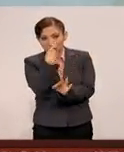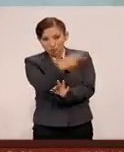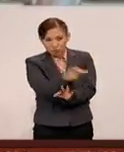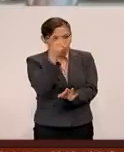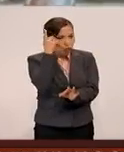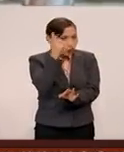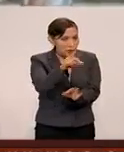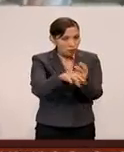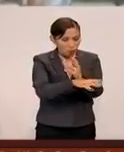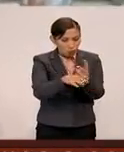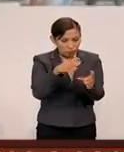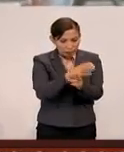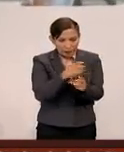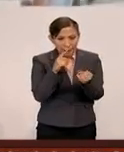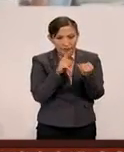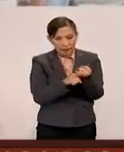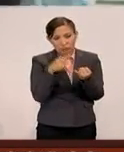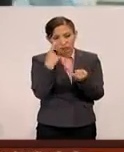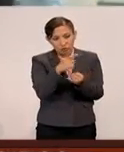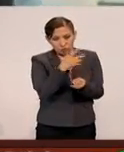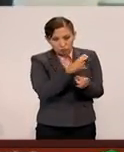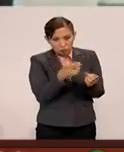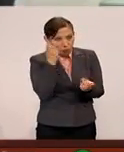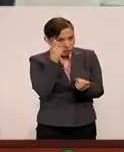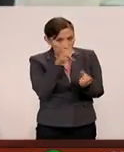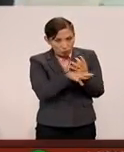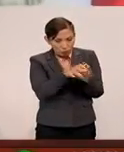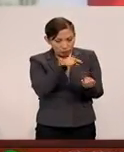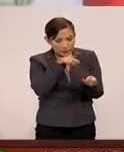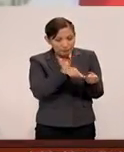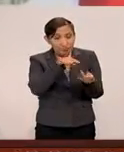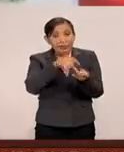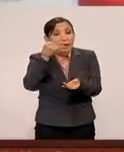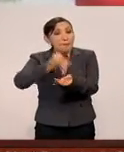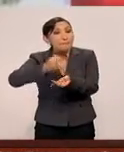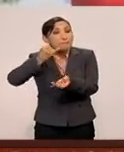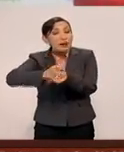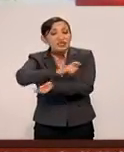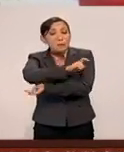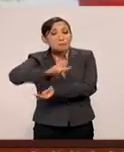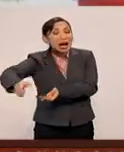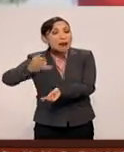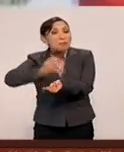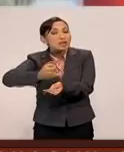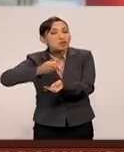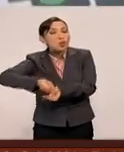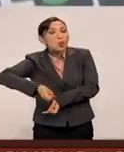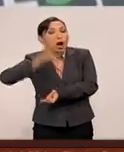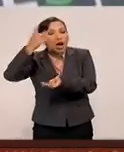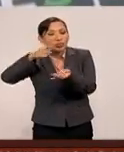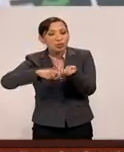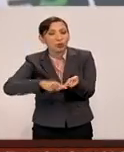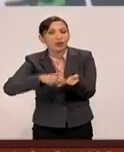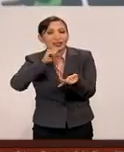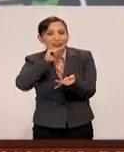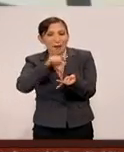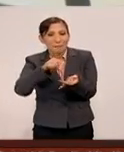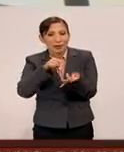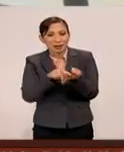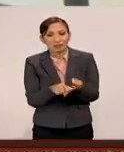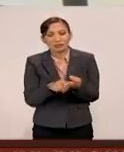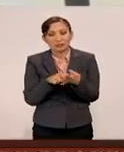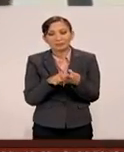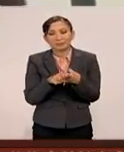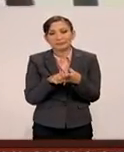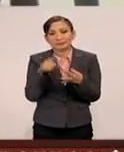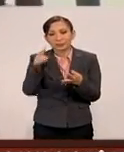patrimonial, es decir, lo que tienen, la de impuestos, lo que pagan de impuestos, pero sobre todo también